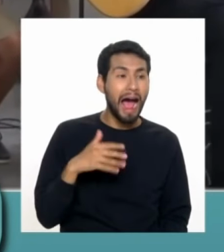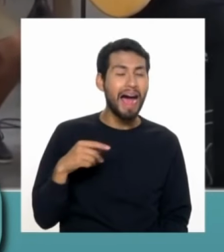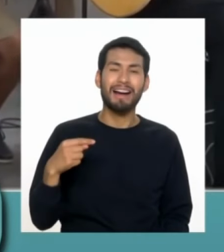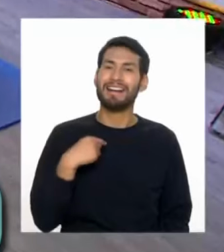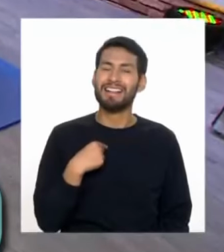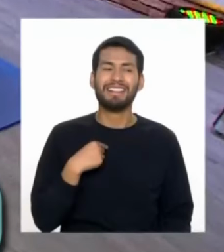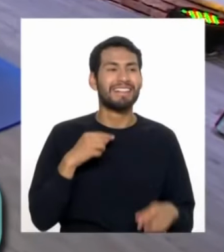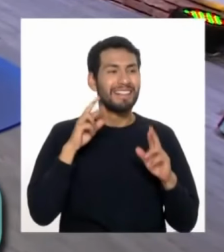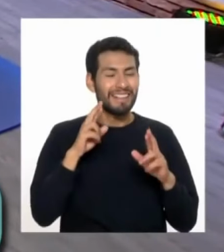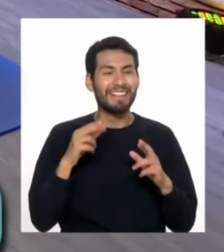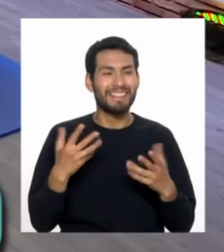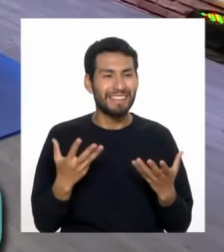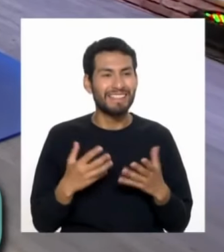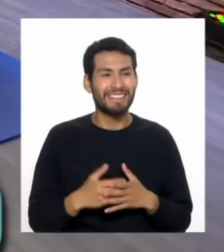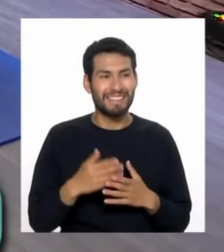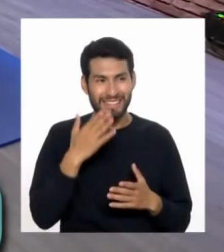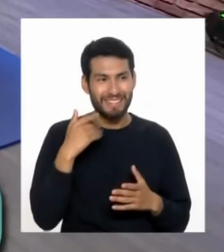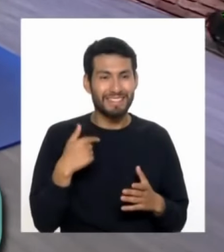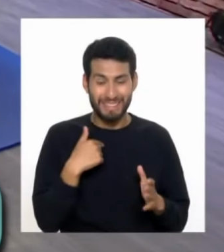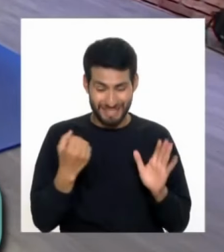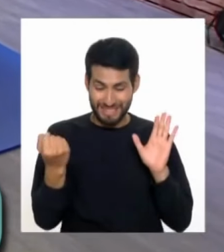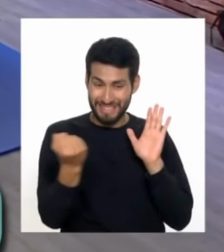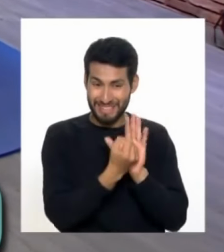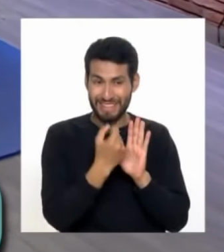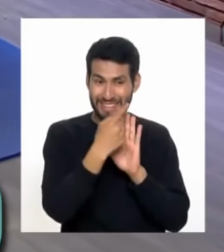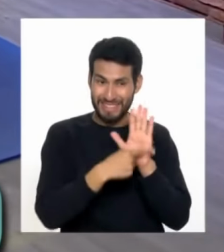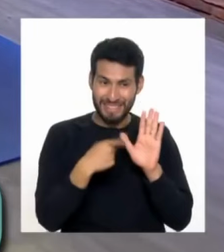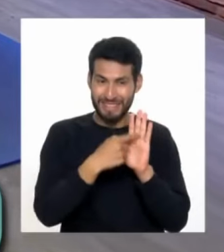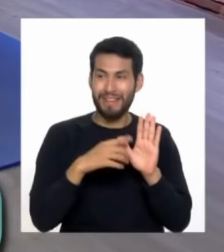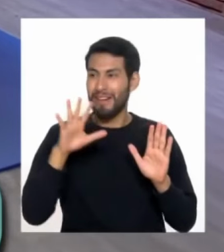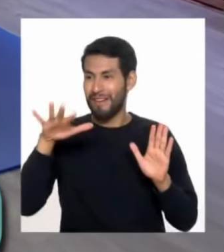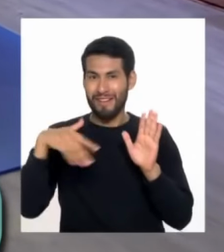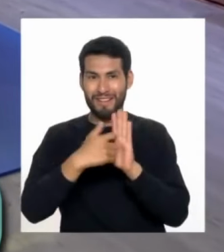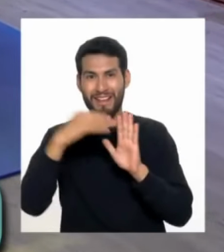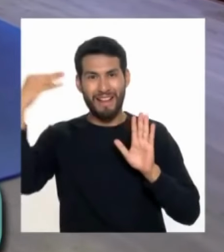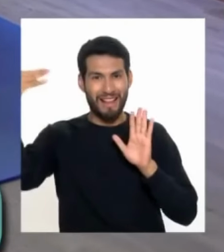tenido eso de poner mi logo, lo hubieran visto en todo el